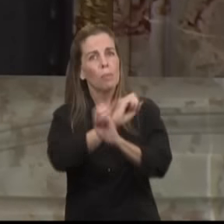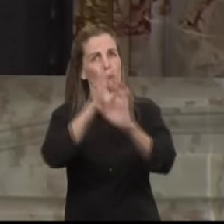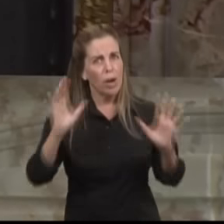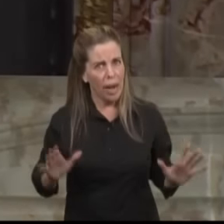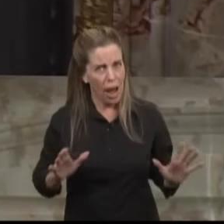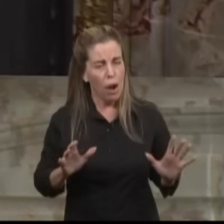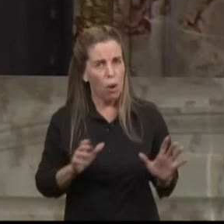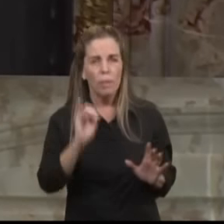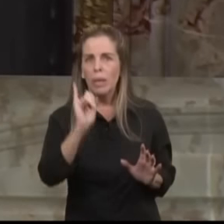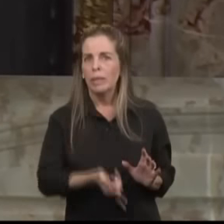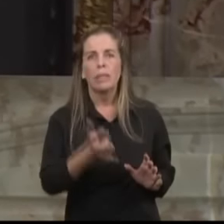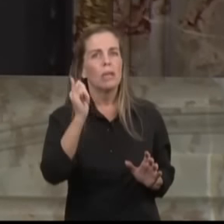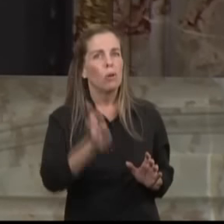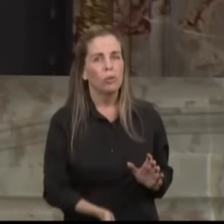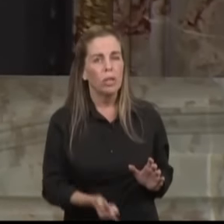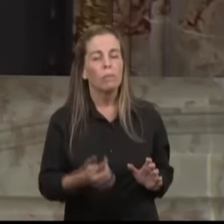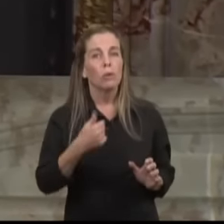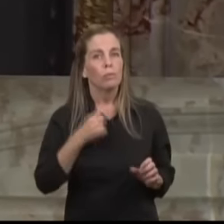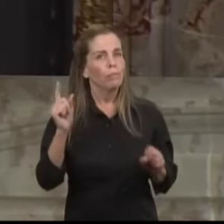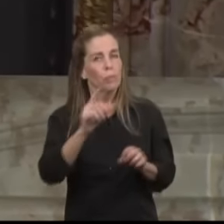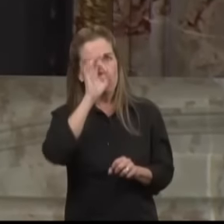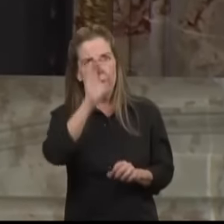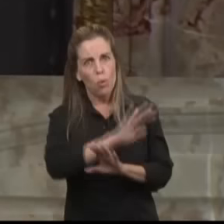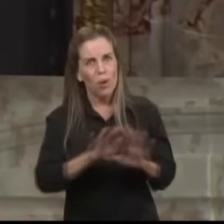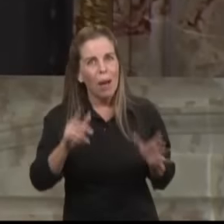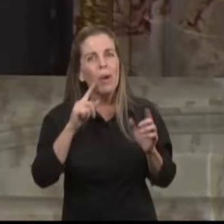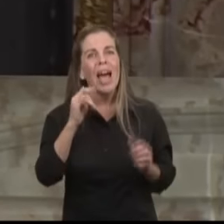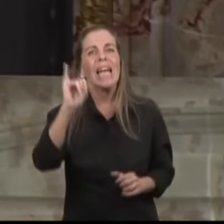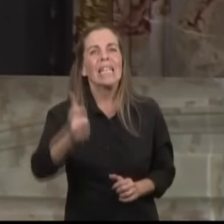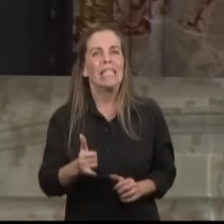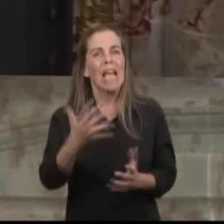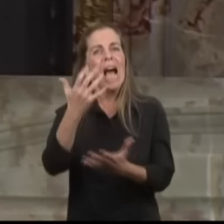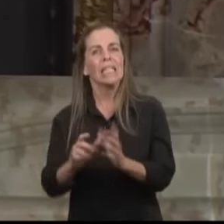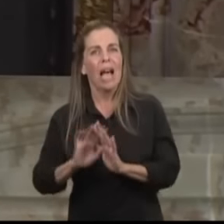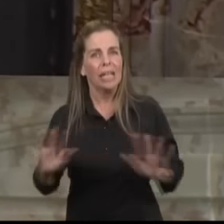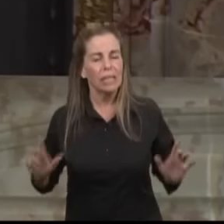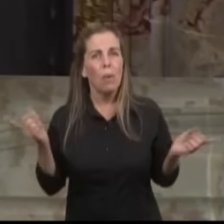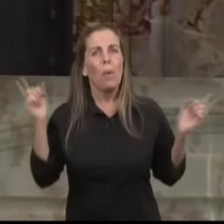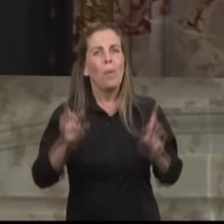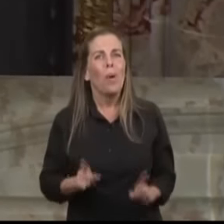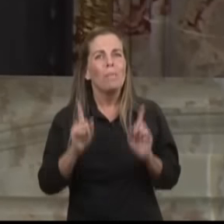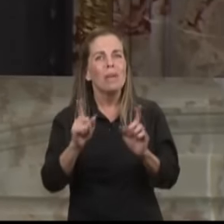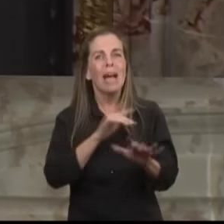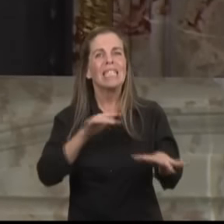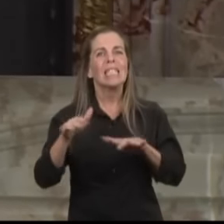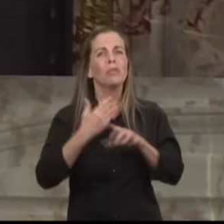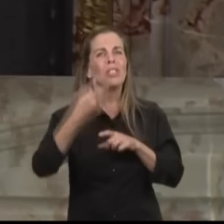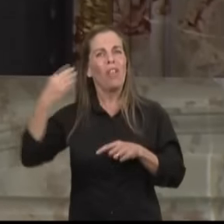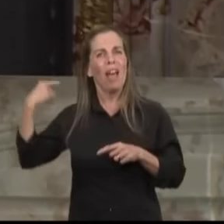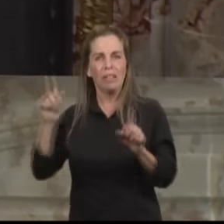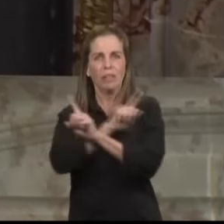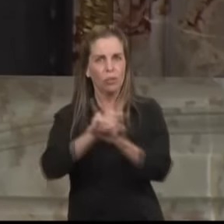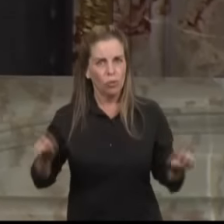no hay ninguna posibilidad de que yo permita que esto suceda. No vamos a volver atrás, no vamos a volver